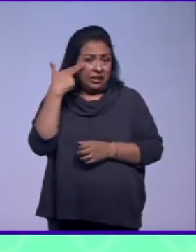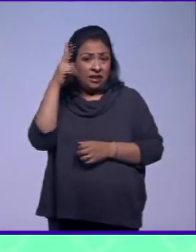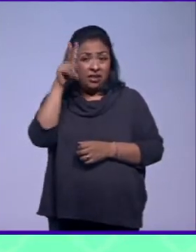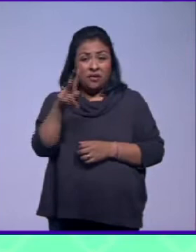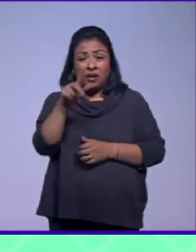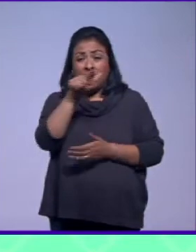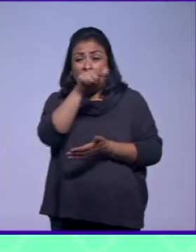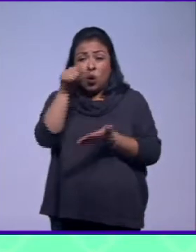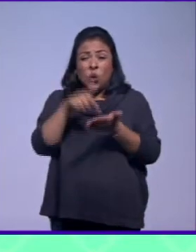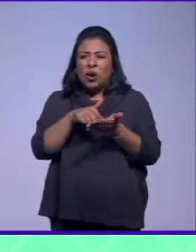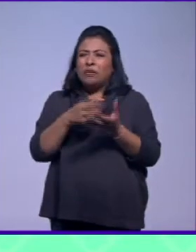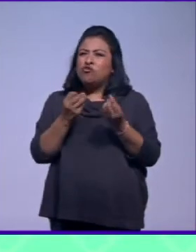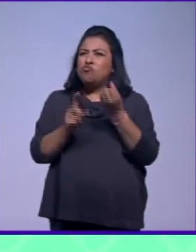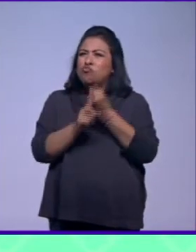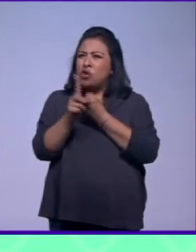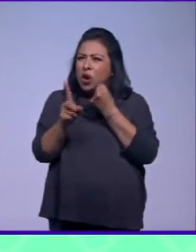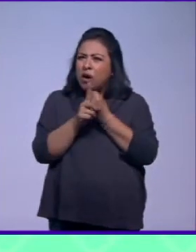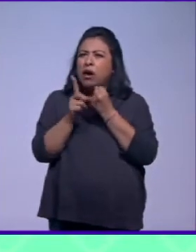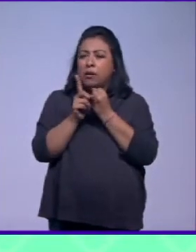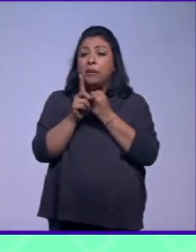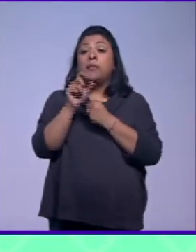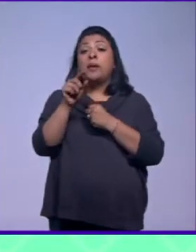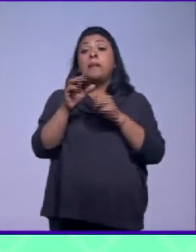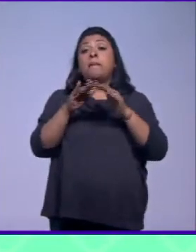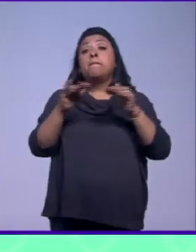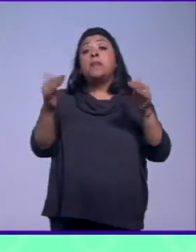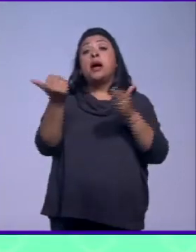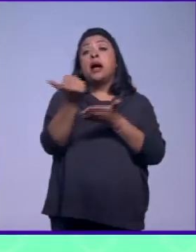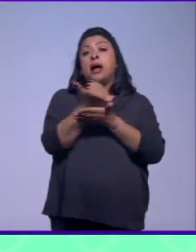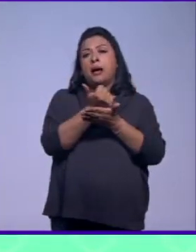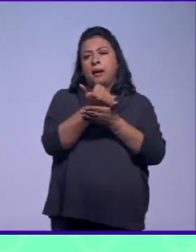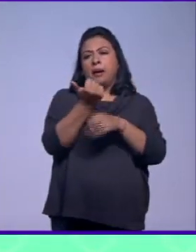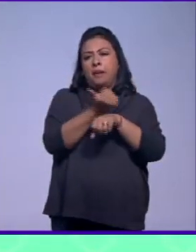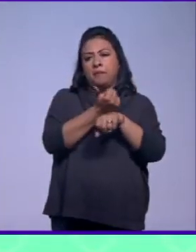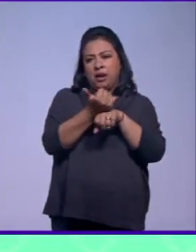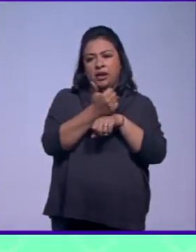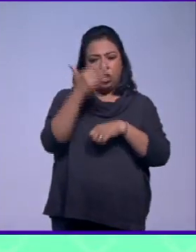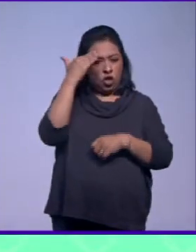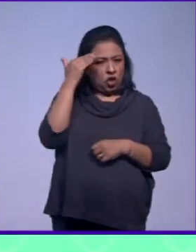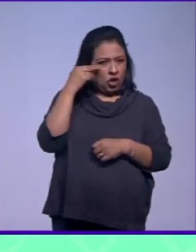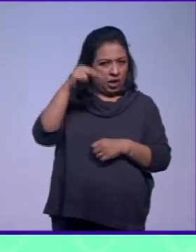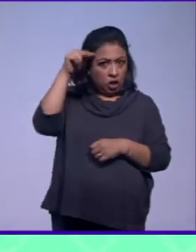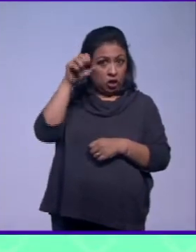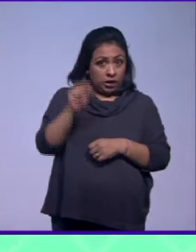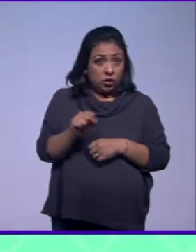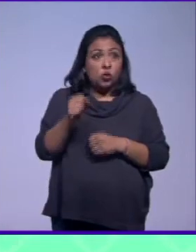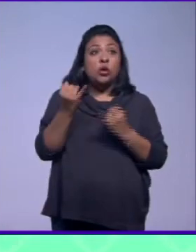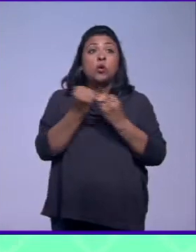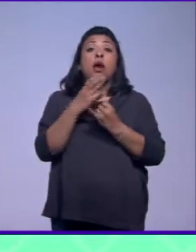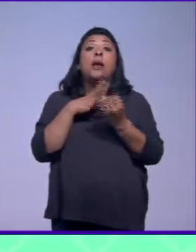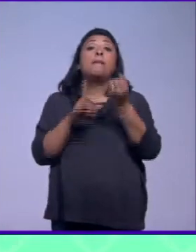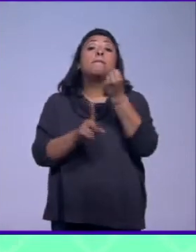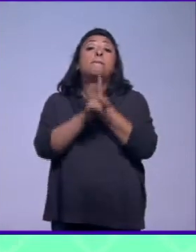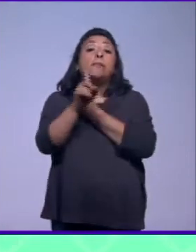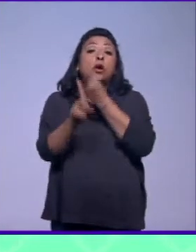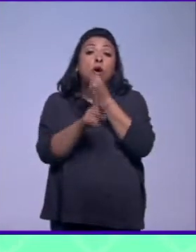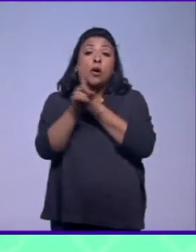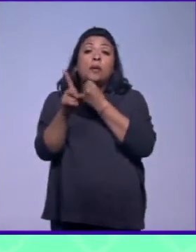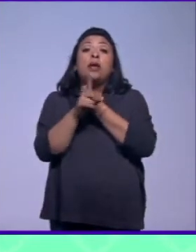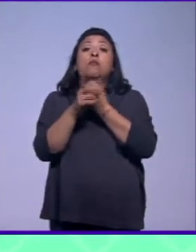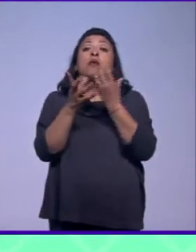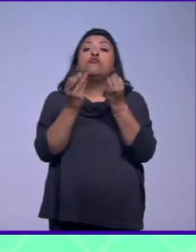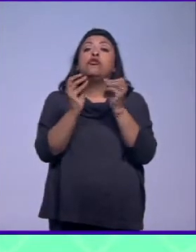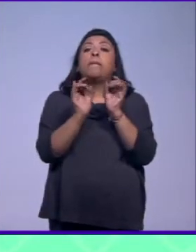inestable tenemos por una parte también el mar amarillo de un lado de corea del norte corea del sur donde también tenemos la problemática de la